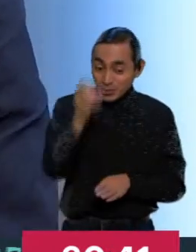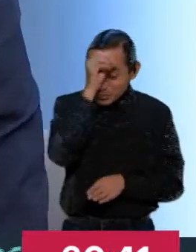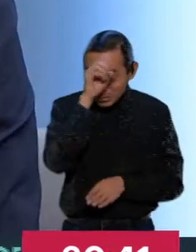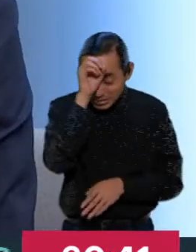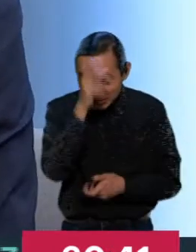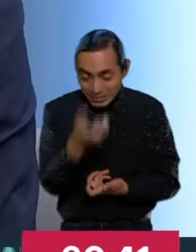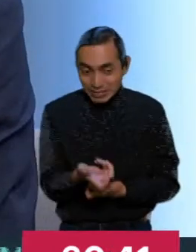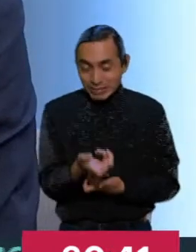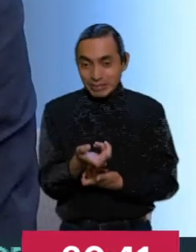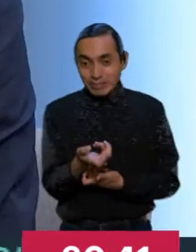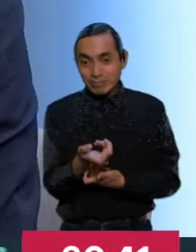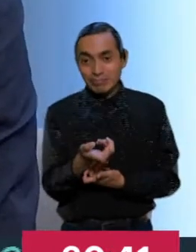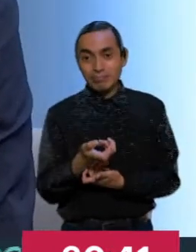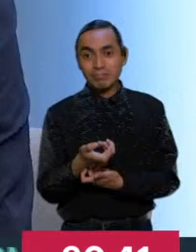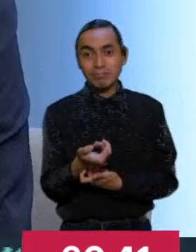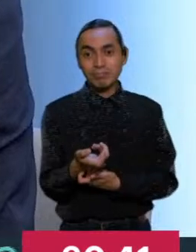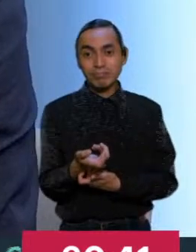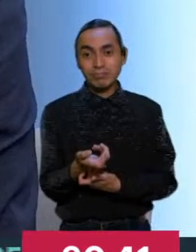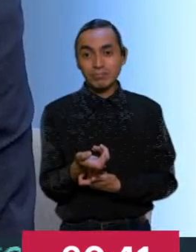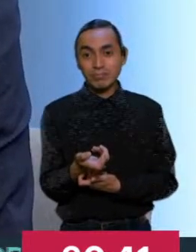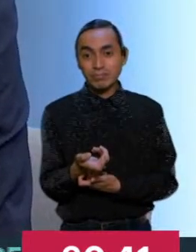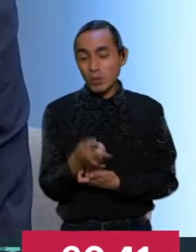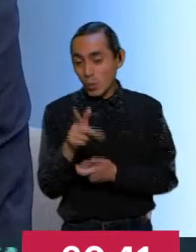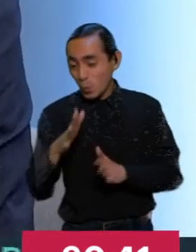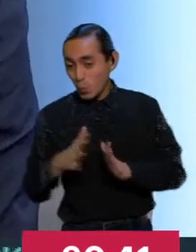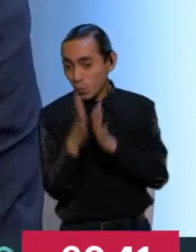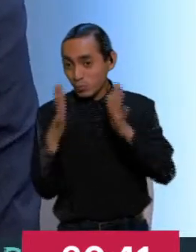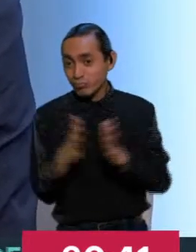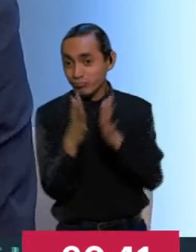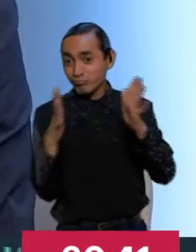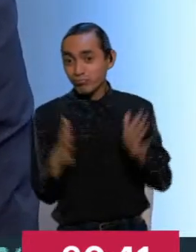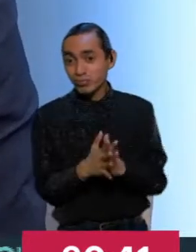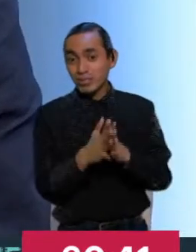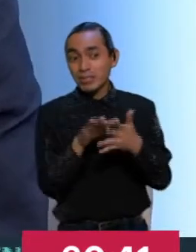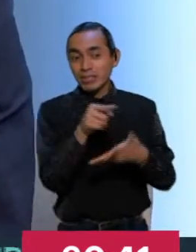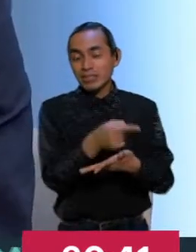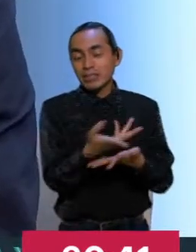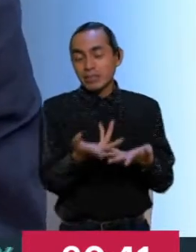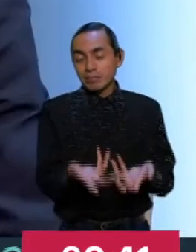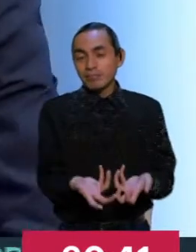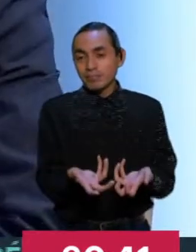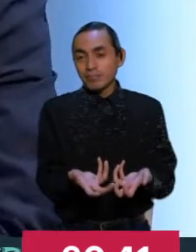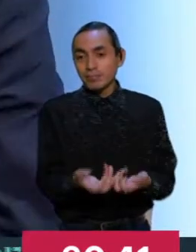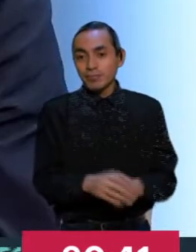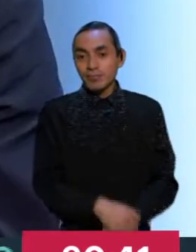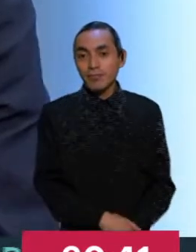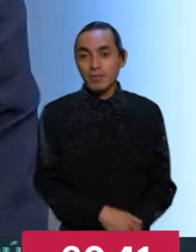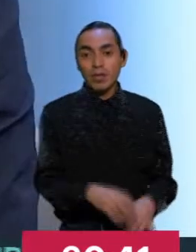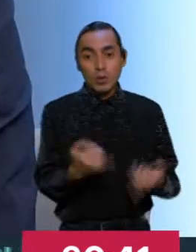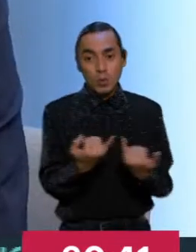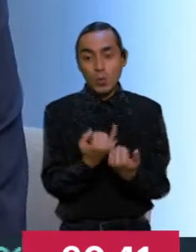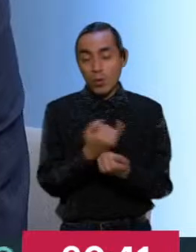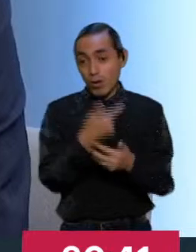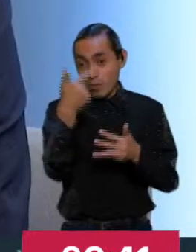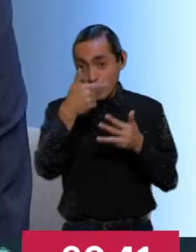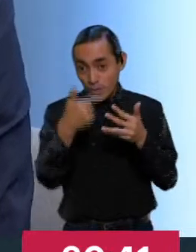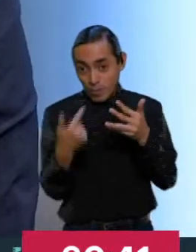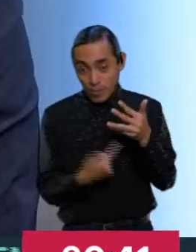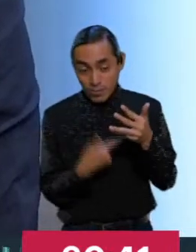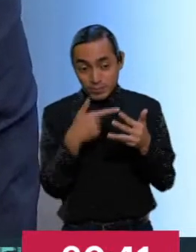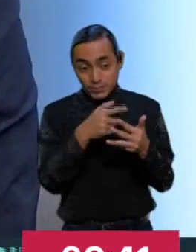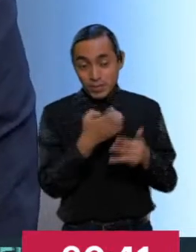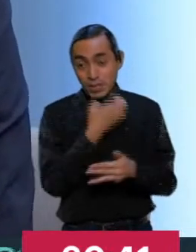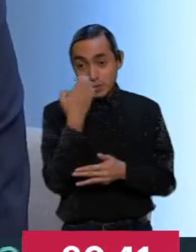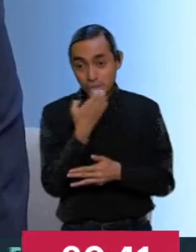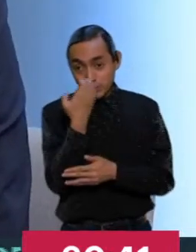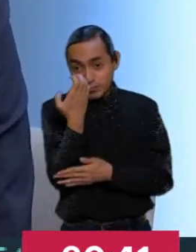tener una, digamos, literalmente una participación en la escuela. Y todo esto, pues en su conjunto, hace que la escuela, que